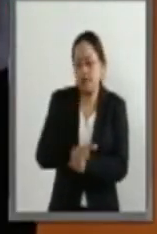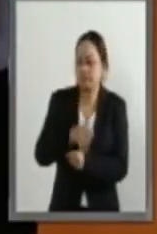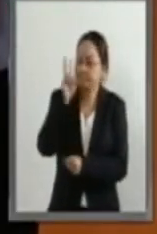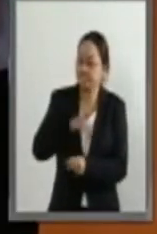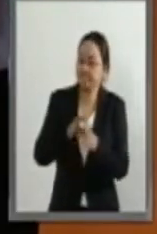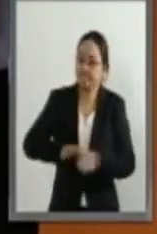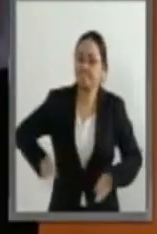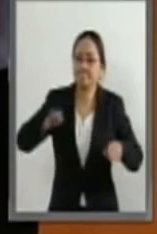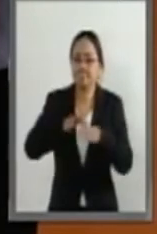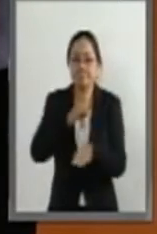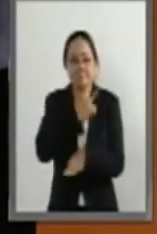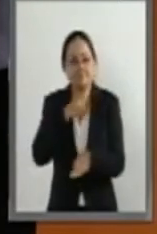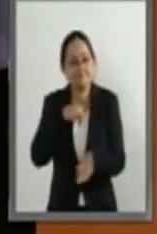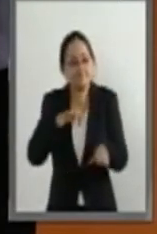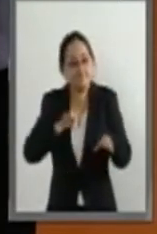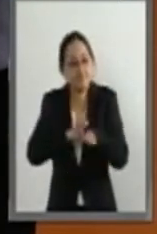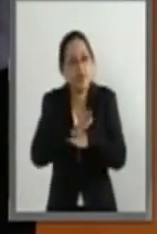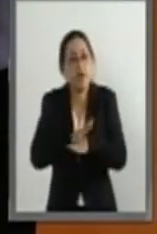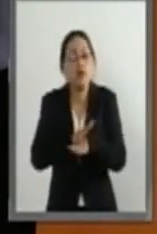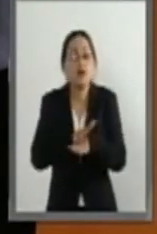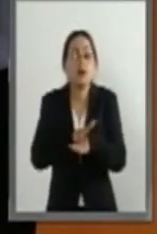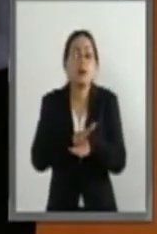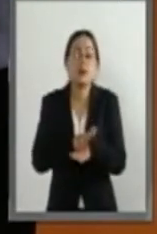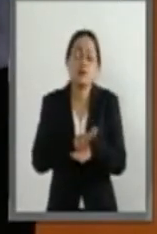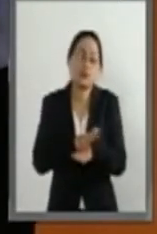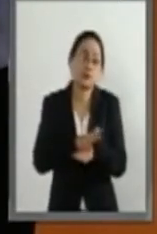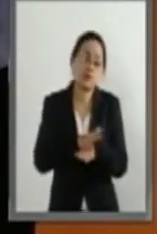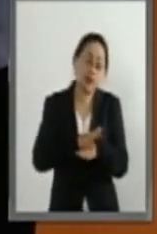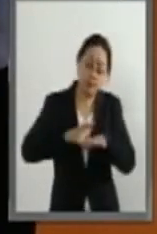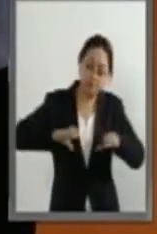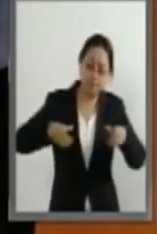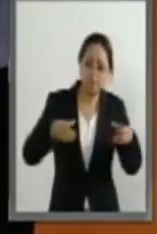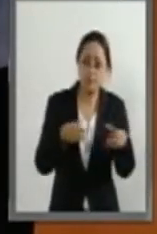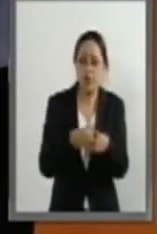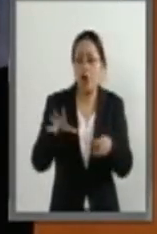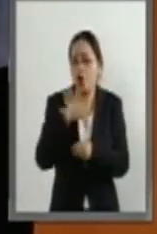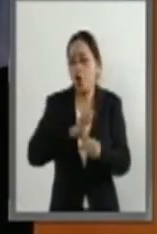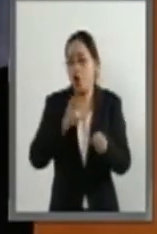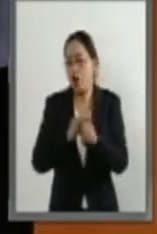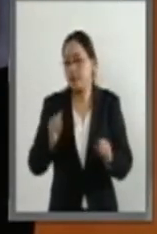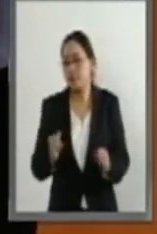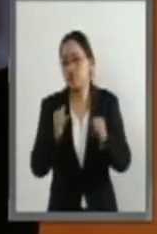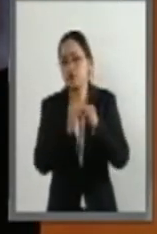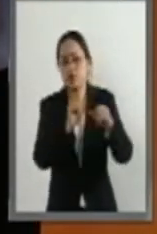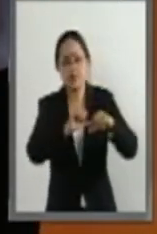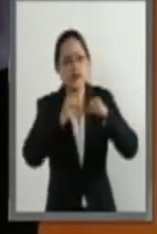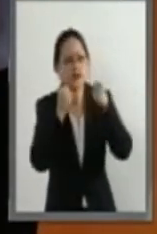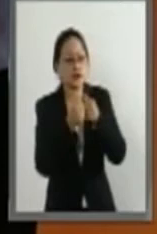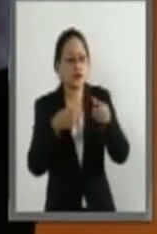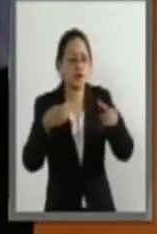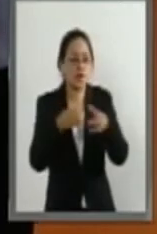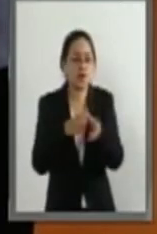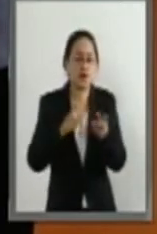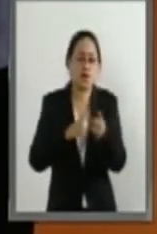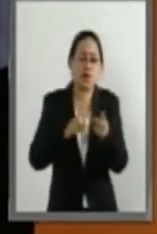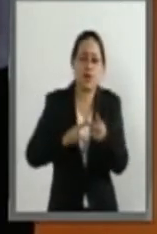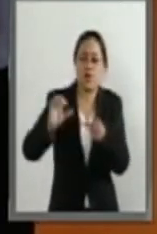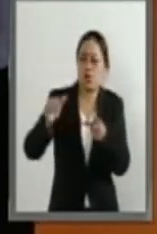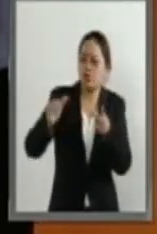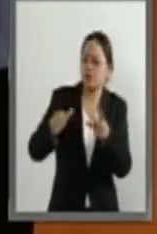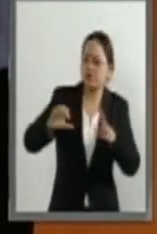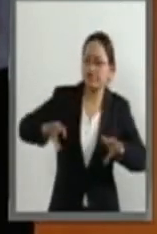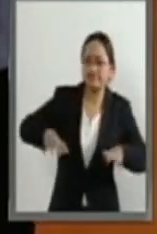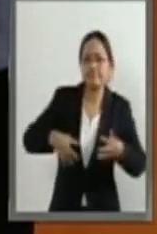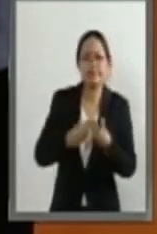inmensos que tienen que reunir a todas las instituciones, organizaciones y organizaciones no